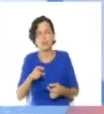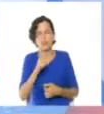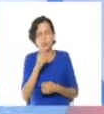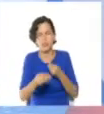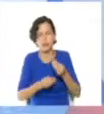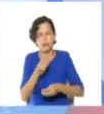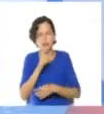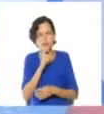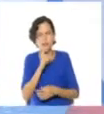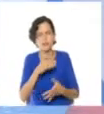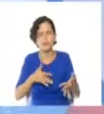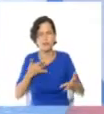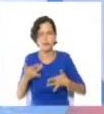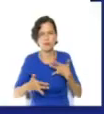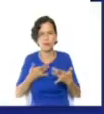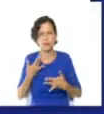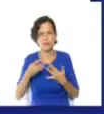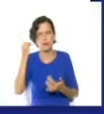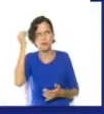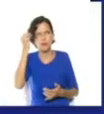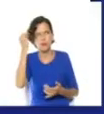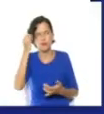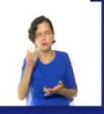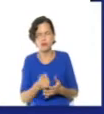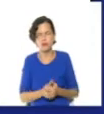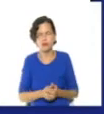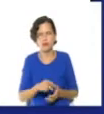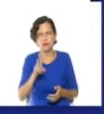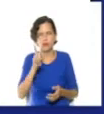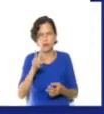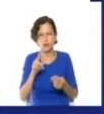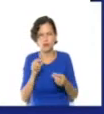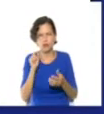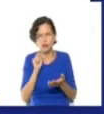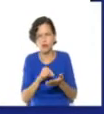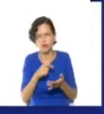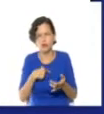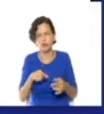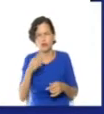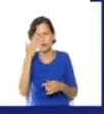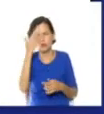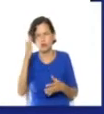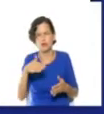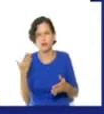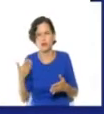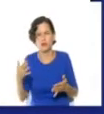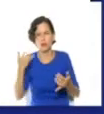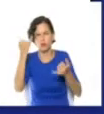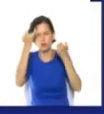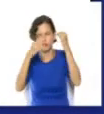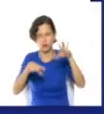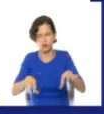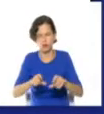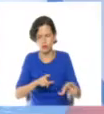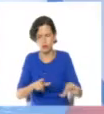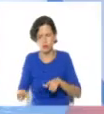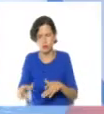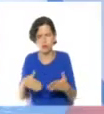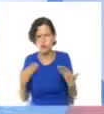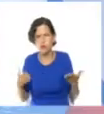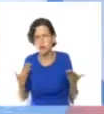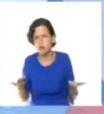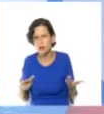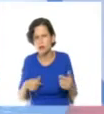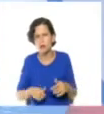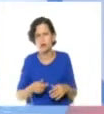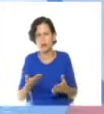dificultades para estas actividades de análisis. El siguiente punto es identificar. Una vez que tenemos las ideas extraídas, debemos identificar cuáles son